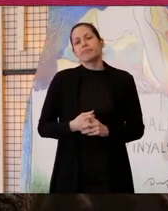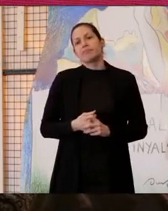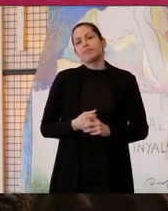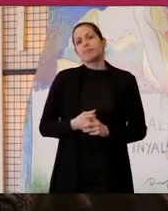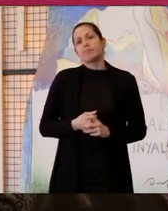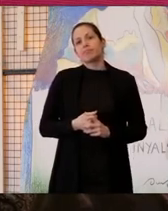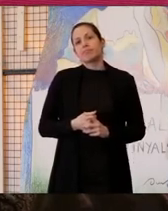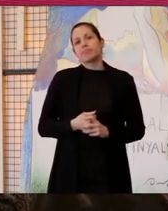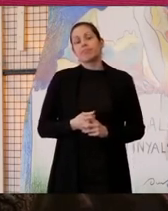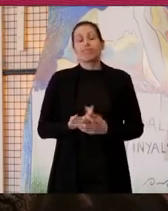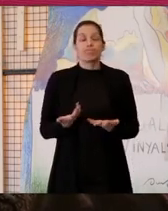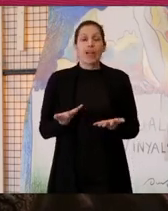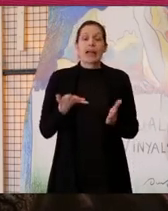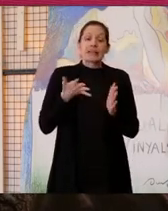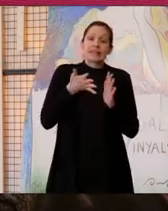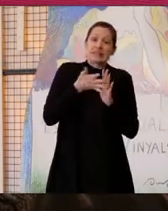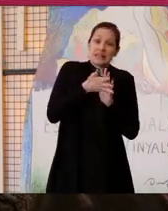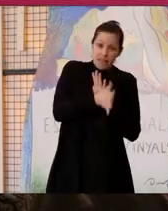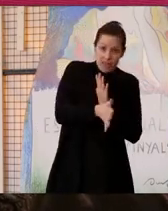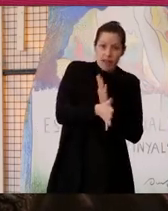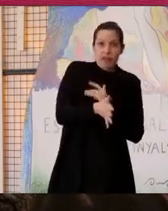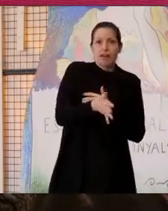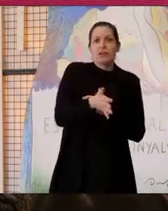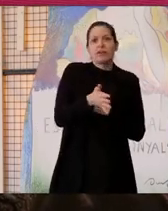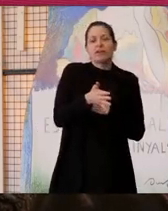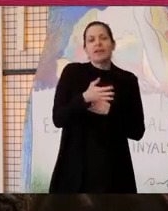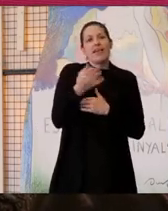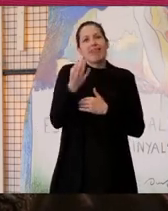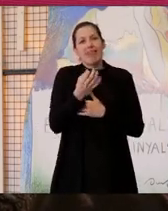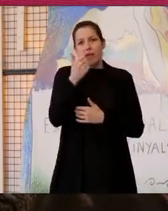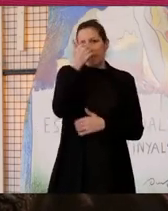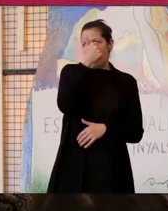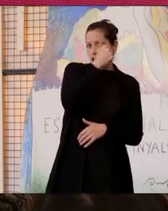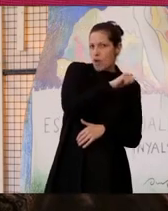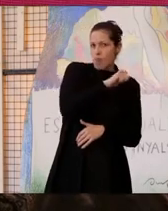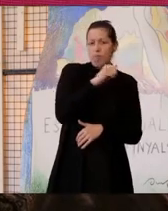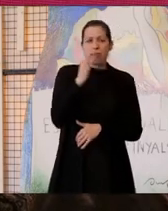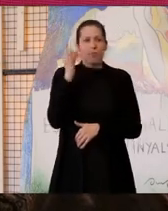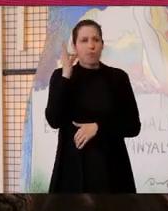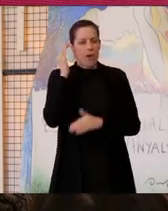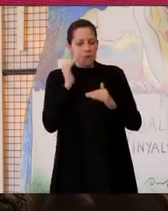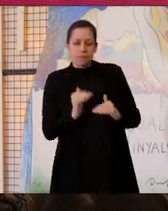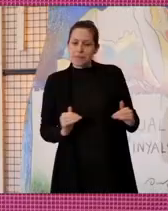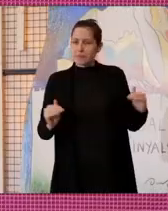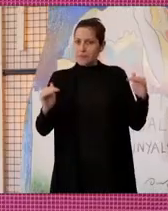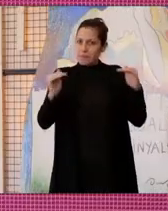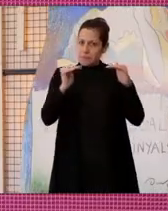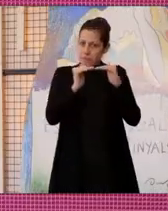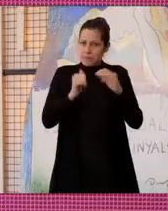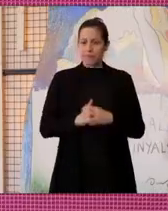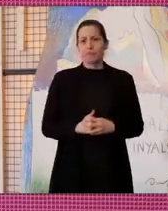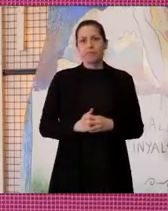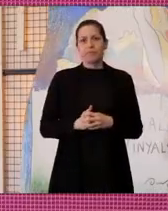es decir hay que neutralizar la parcialidad como decía decía uno